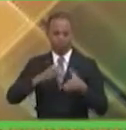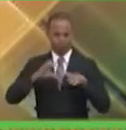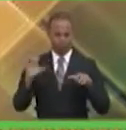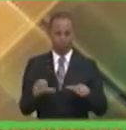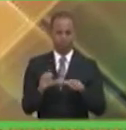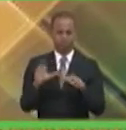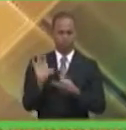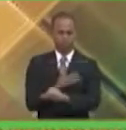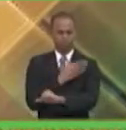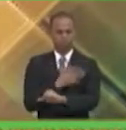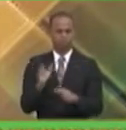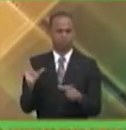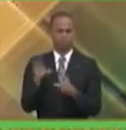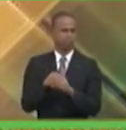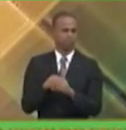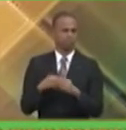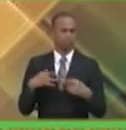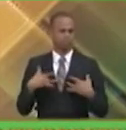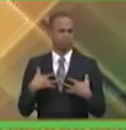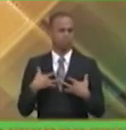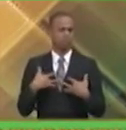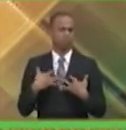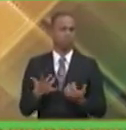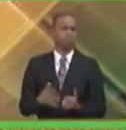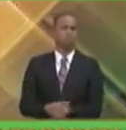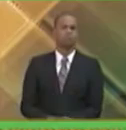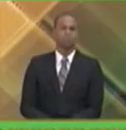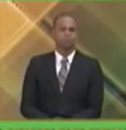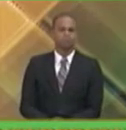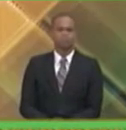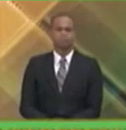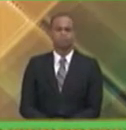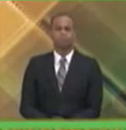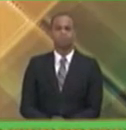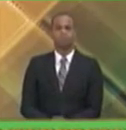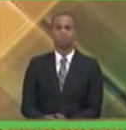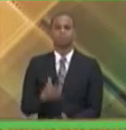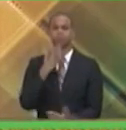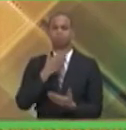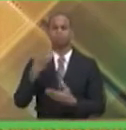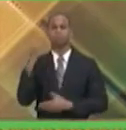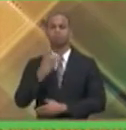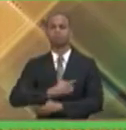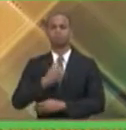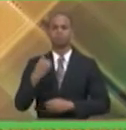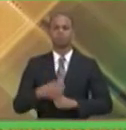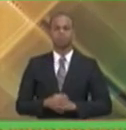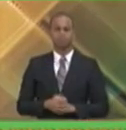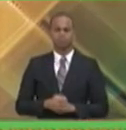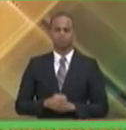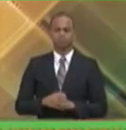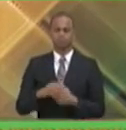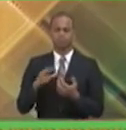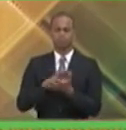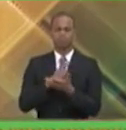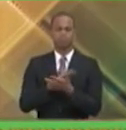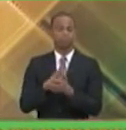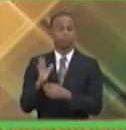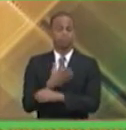de música inclusiva, Luz del Alba. Okay, muy buenos días. La Escuela de Música